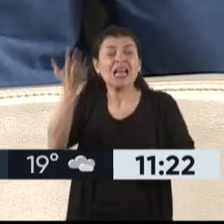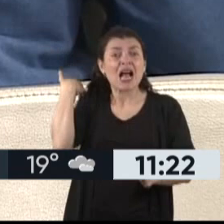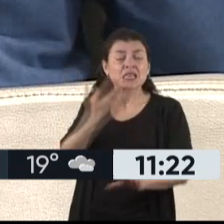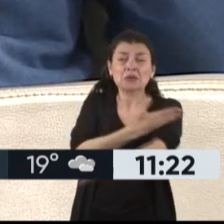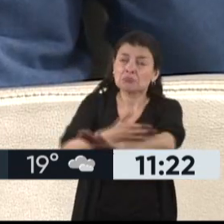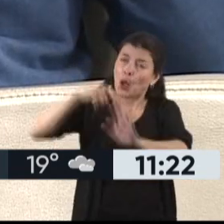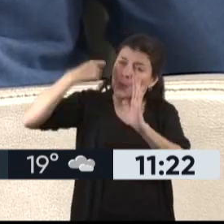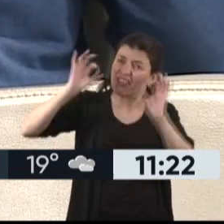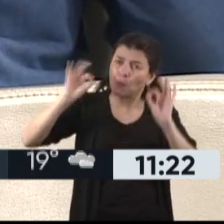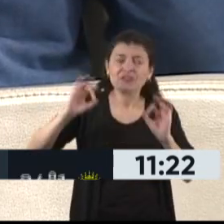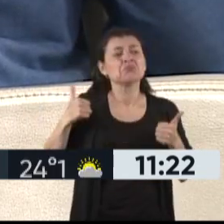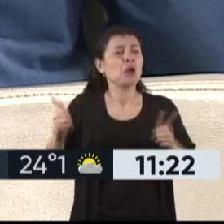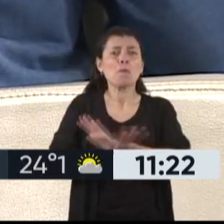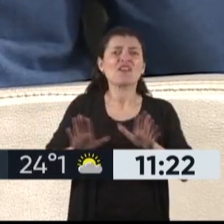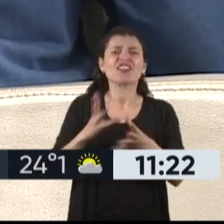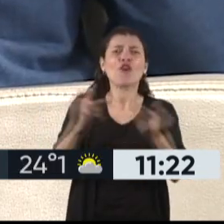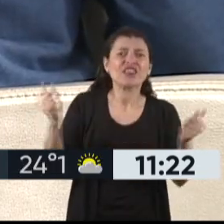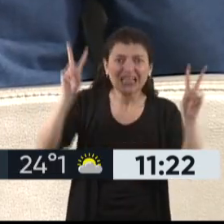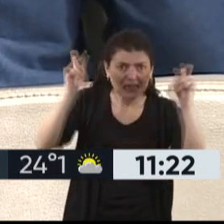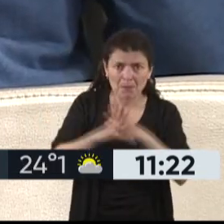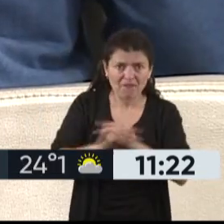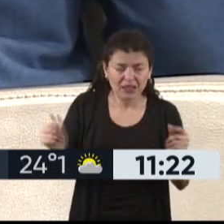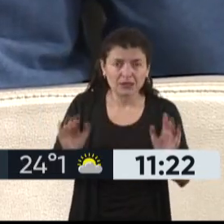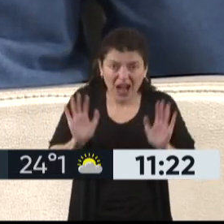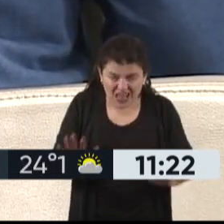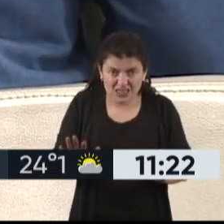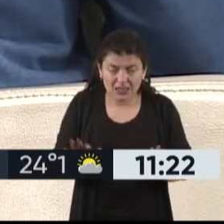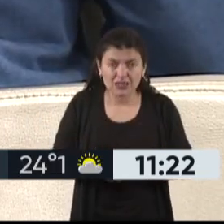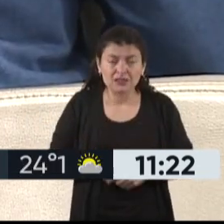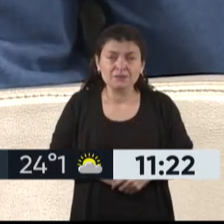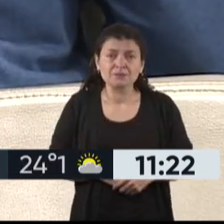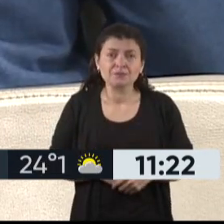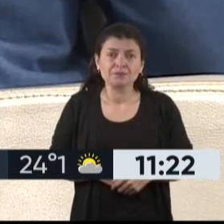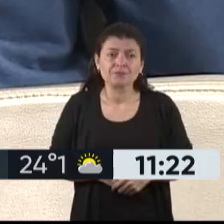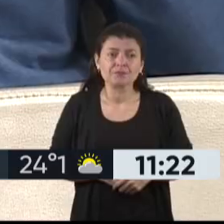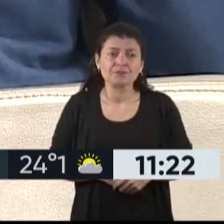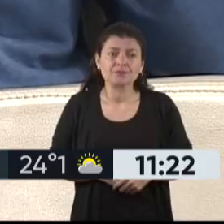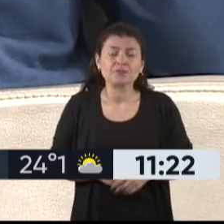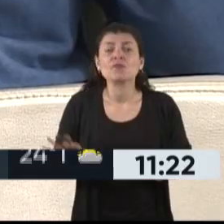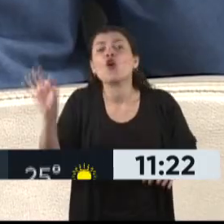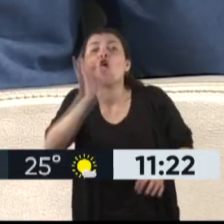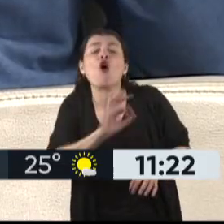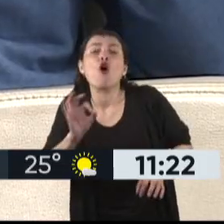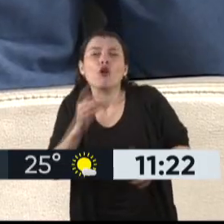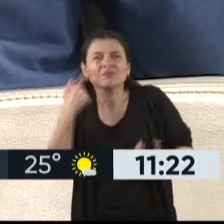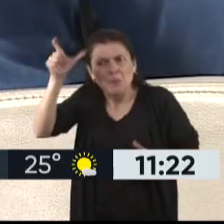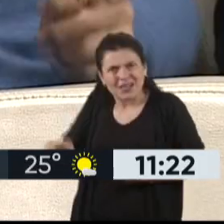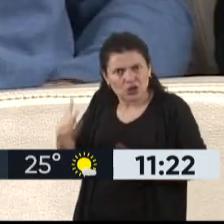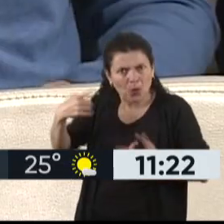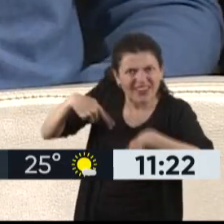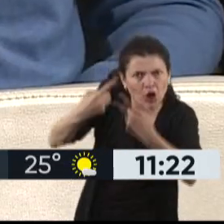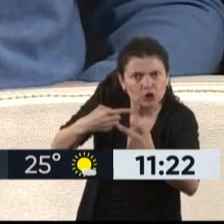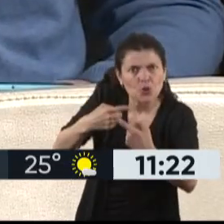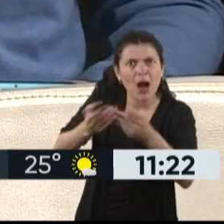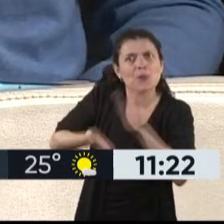la supuesta idoneidad y, en especial, alguien idóneo para representar al gobierno en las elecciones. Esa es la pregunta en